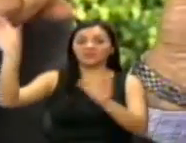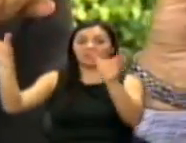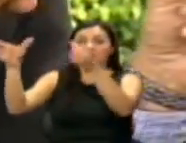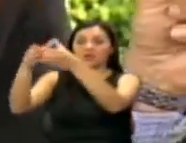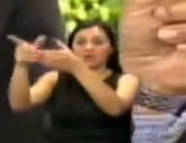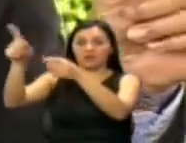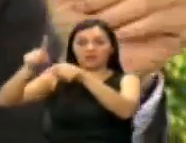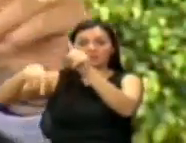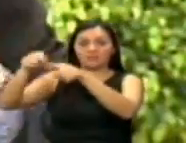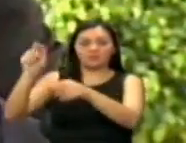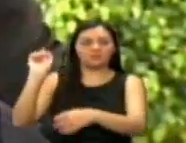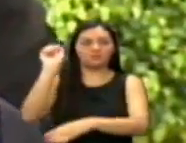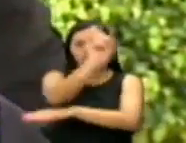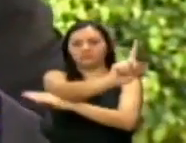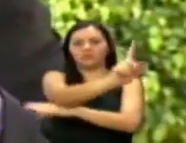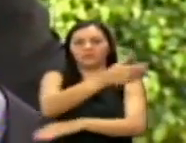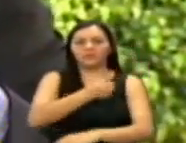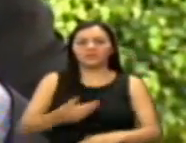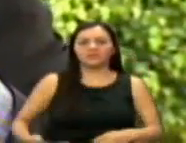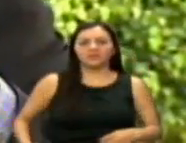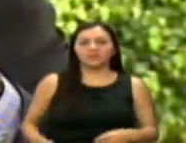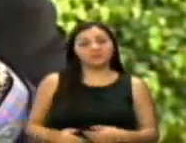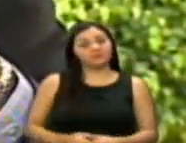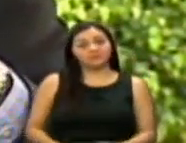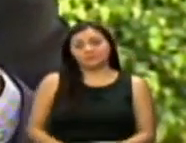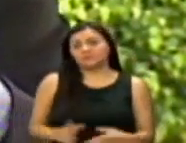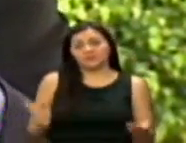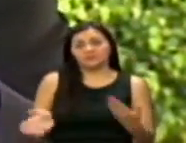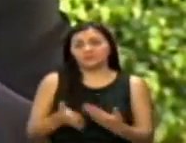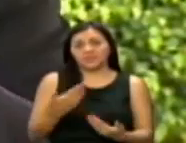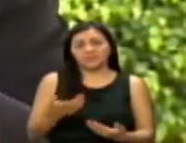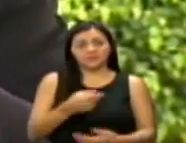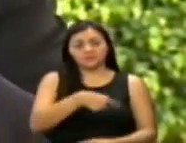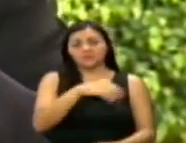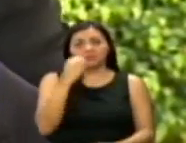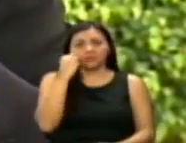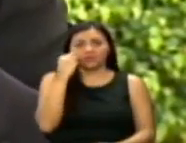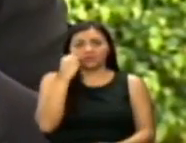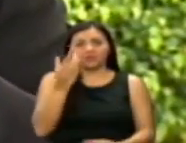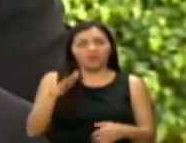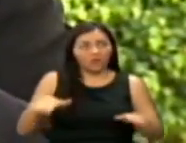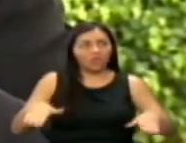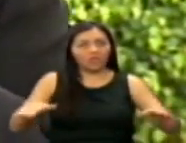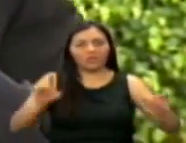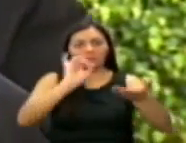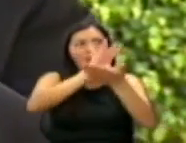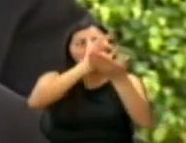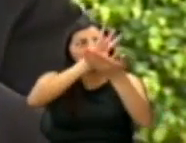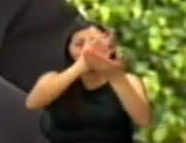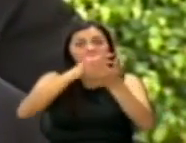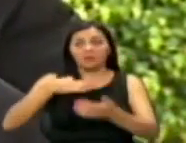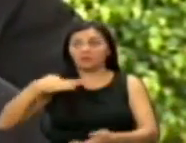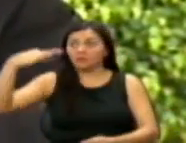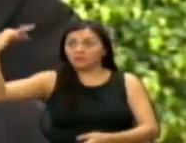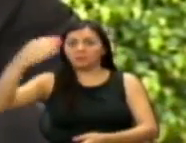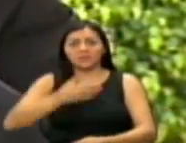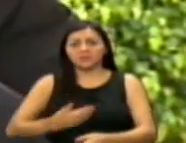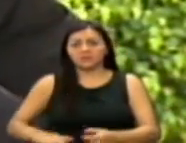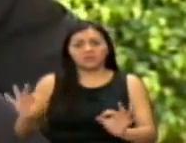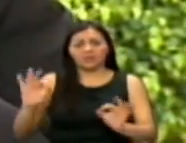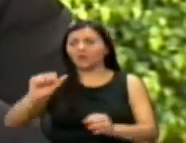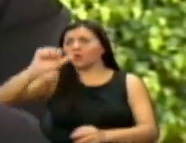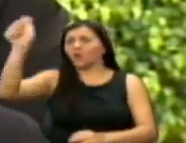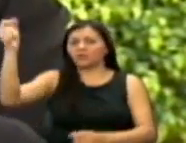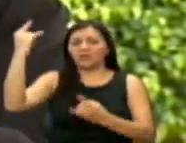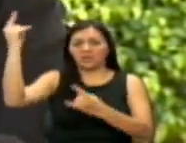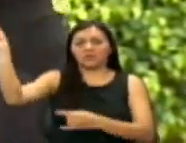derecha, ¿no? Sin importar la voluntad del pueblo ecuatoriano. Entonces, esto yo lo denuncié hace más de un año. El pretexto fueron las leyes de herencia y de